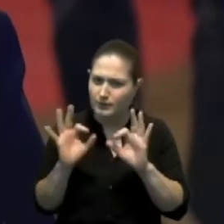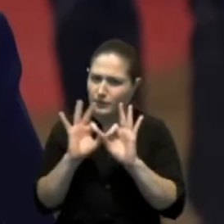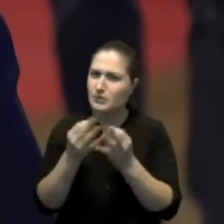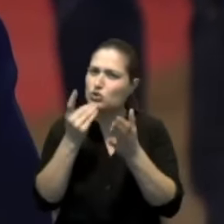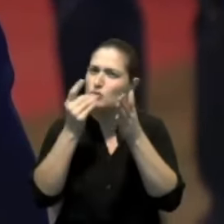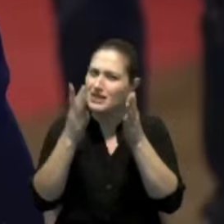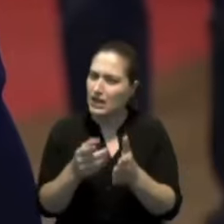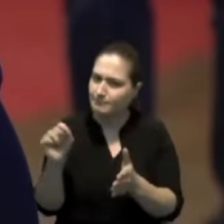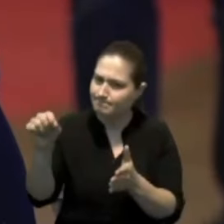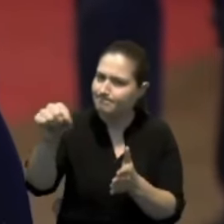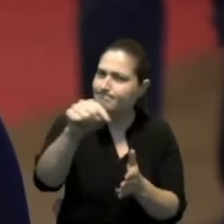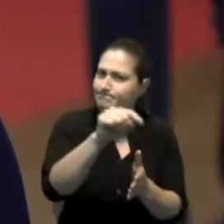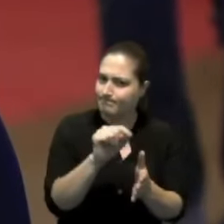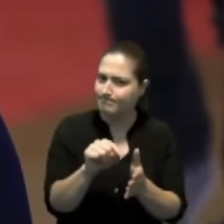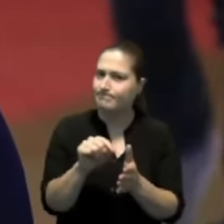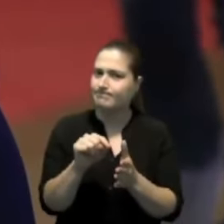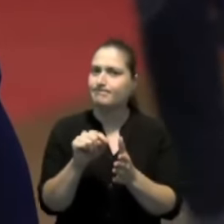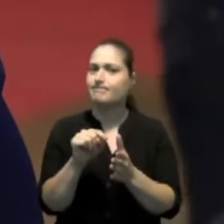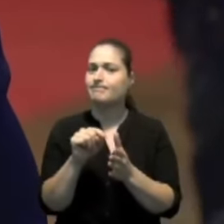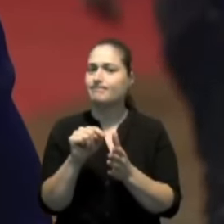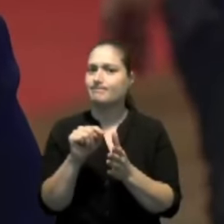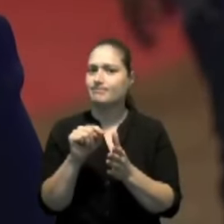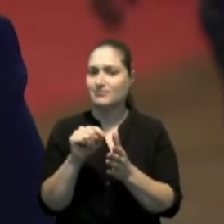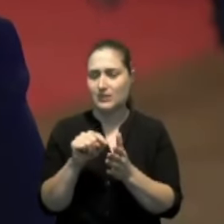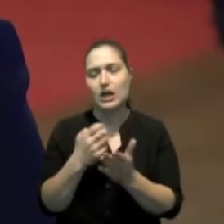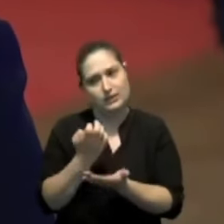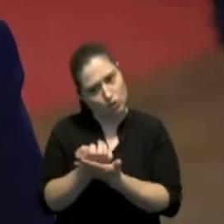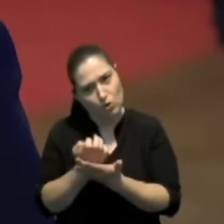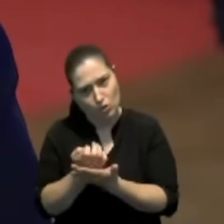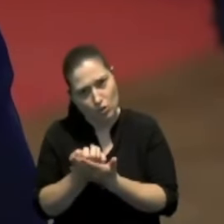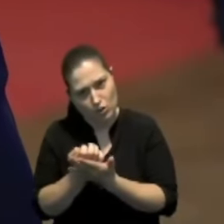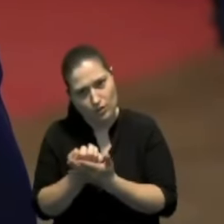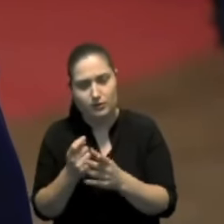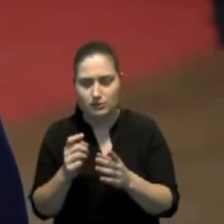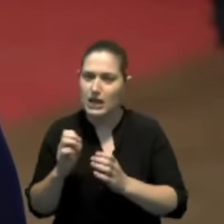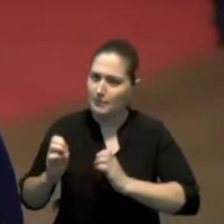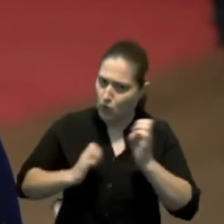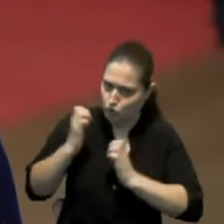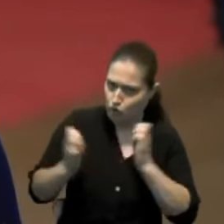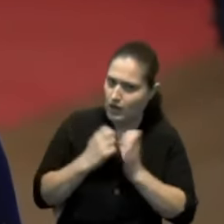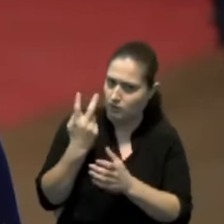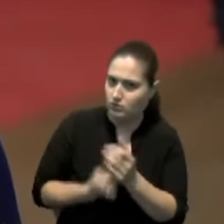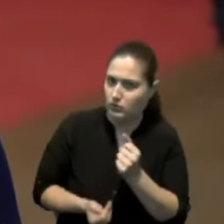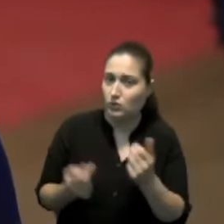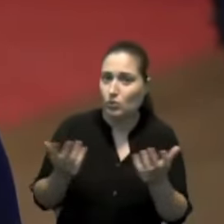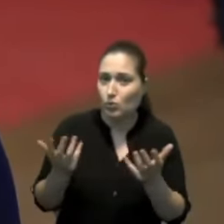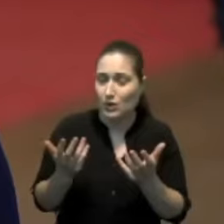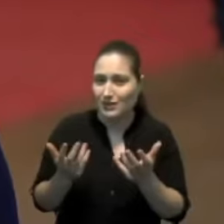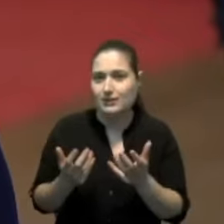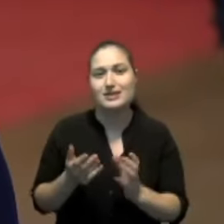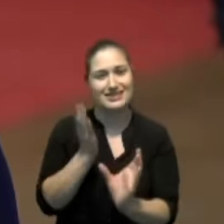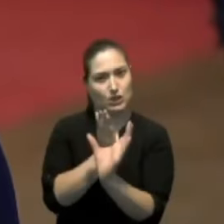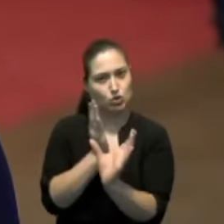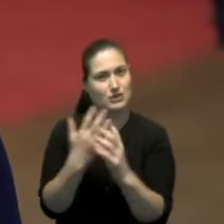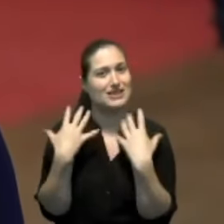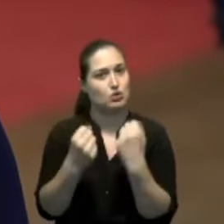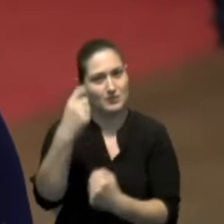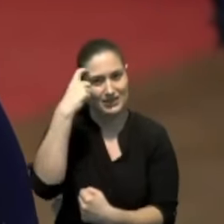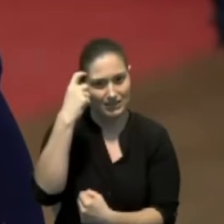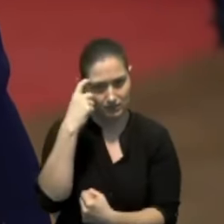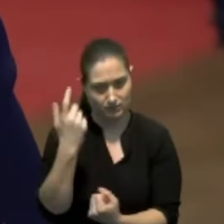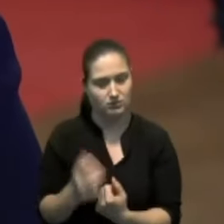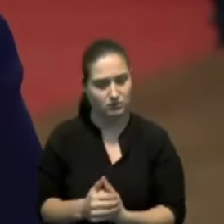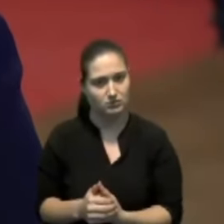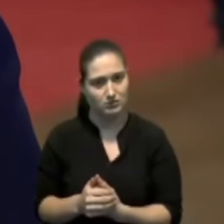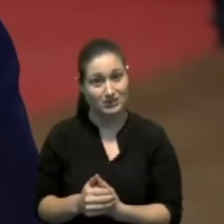y que le afecta no solamente desde el punto de vista económico sino también emocional y son las condiciones de Salud Mental sabemos